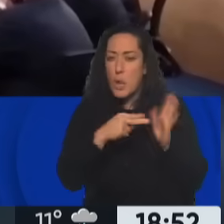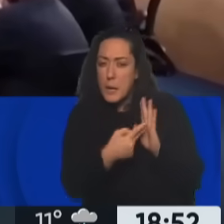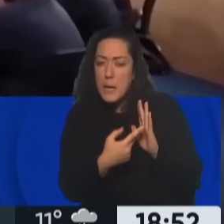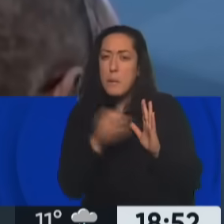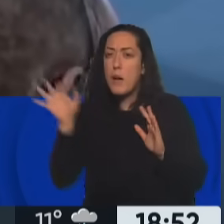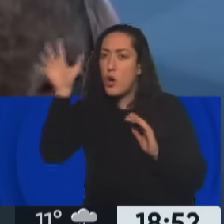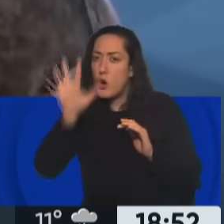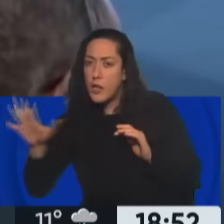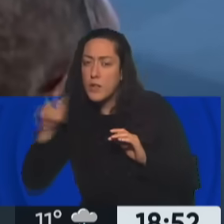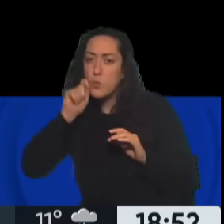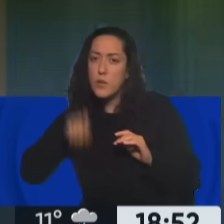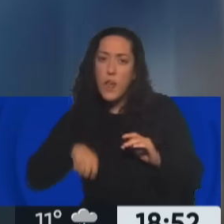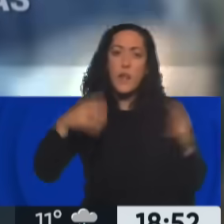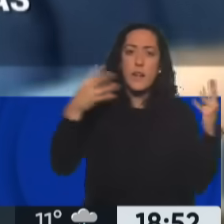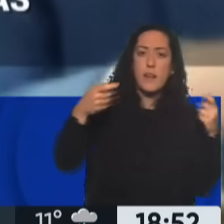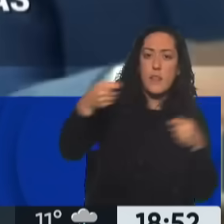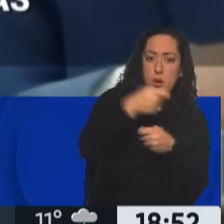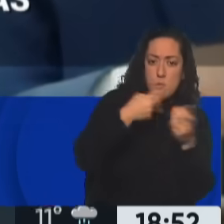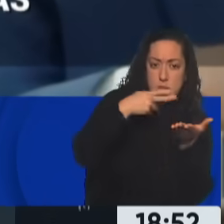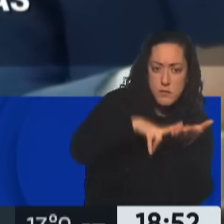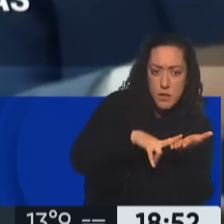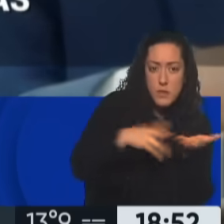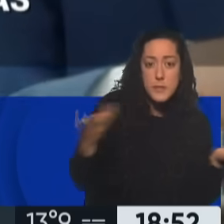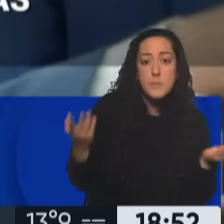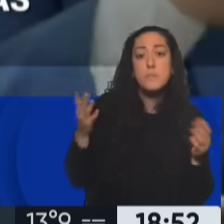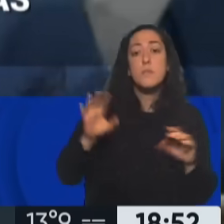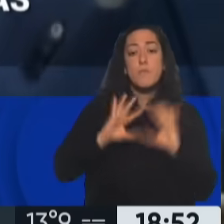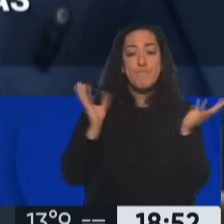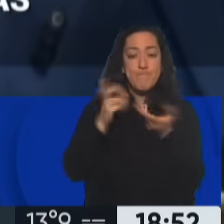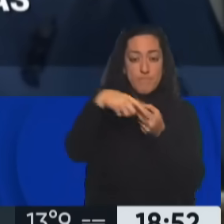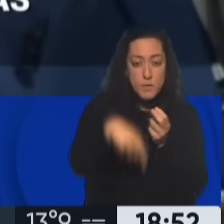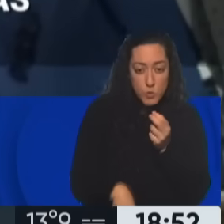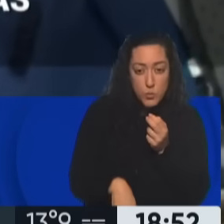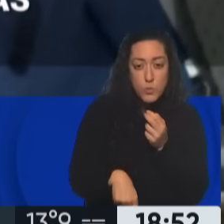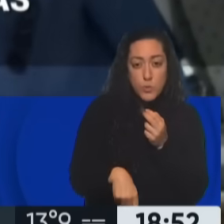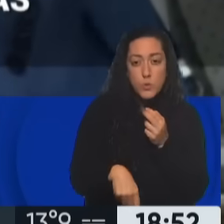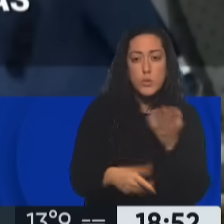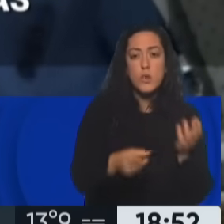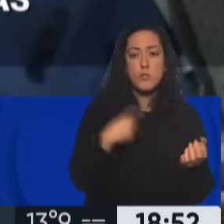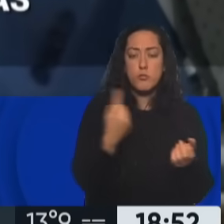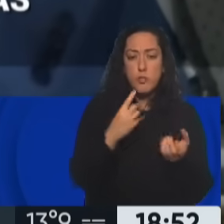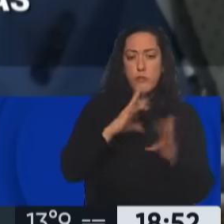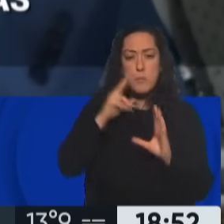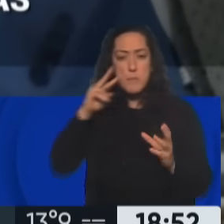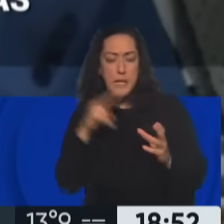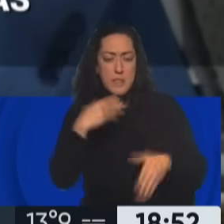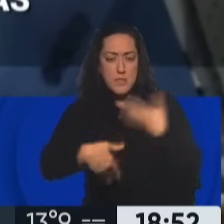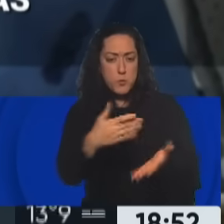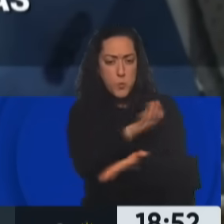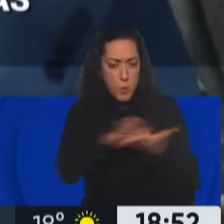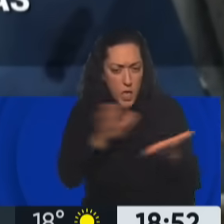Medio Oriente y en Ucrania. O Sul Global tem condições de liderar um novo paradigma